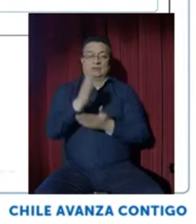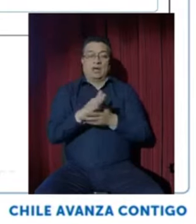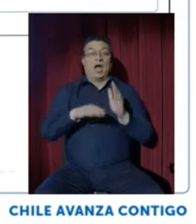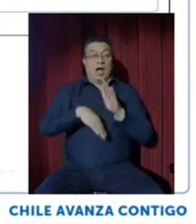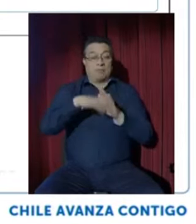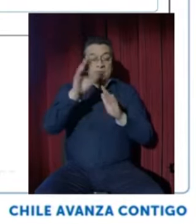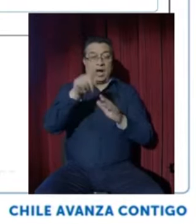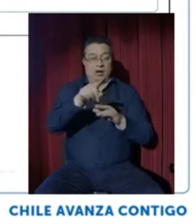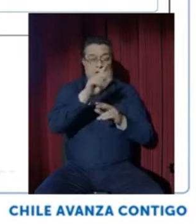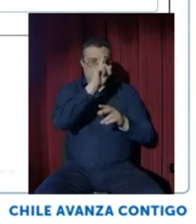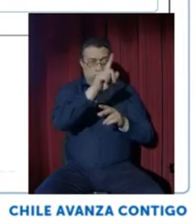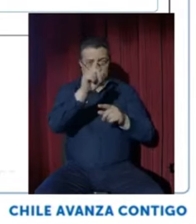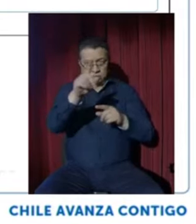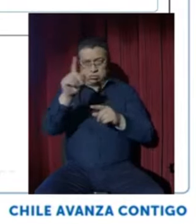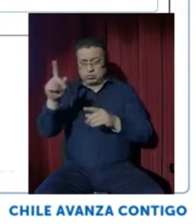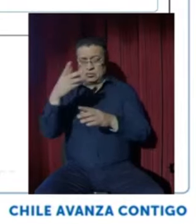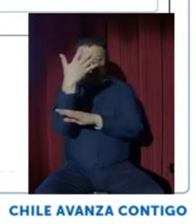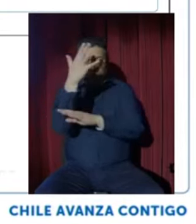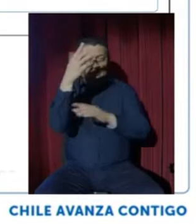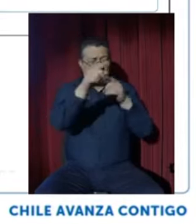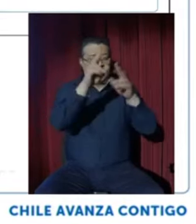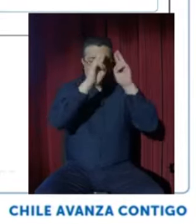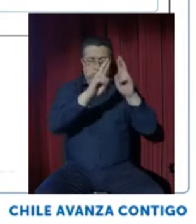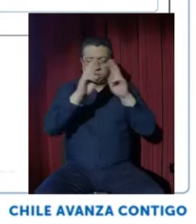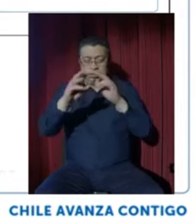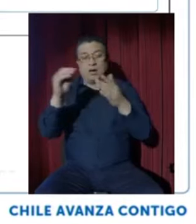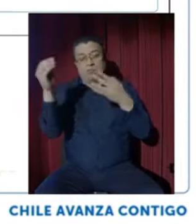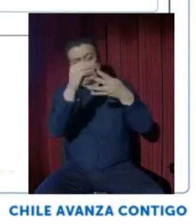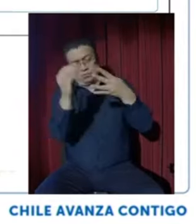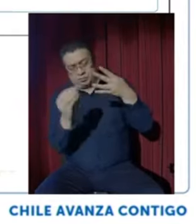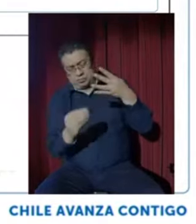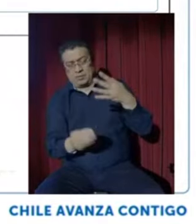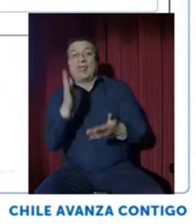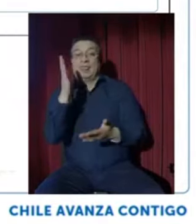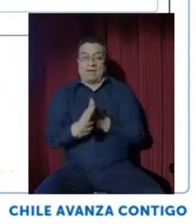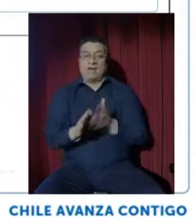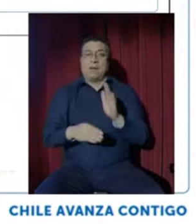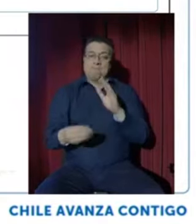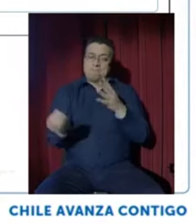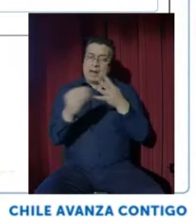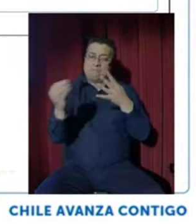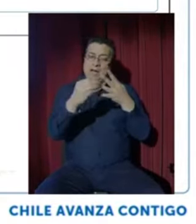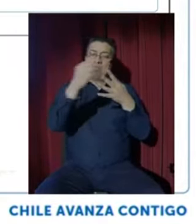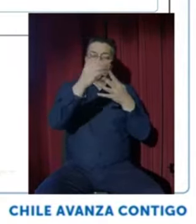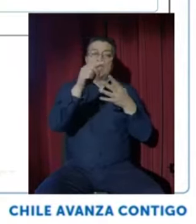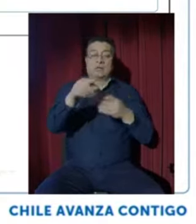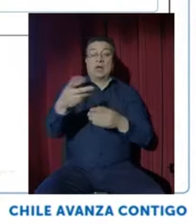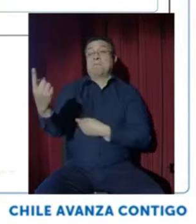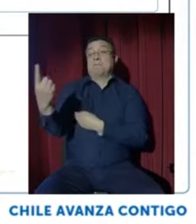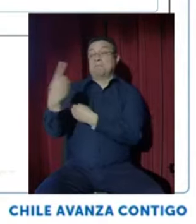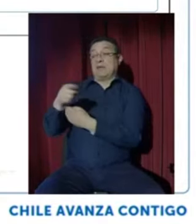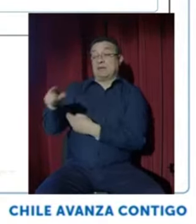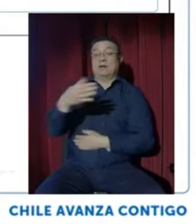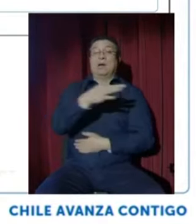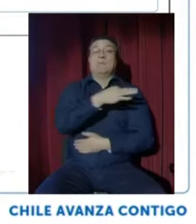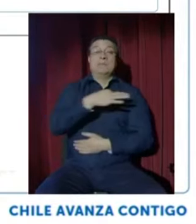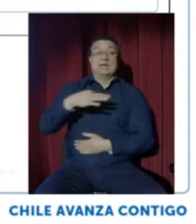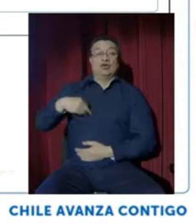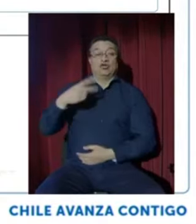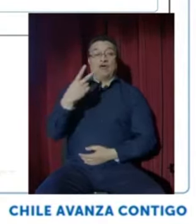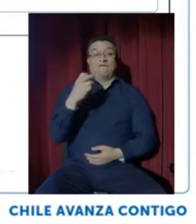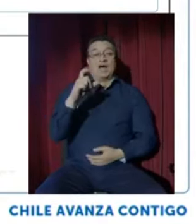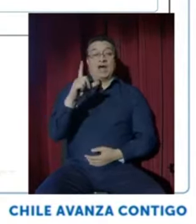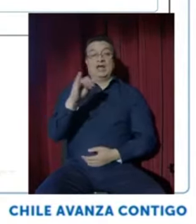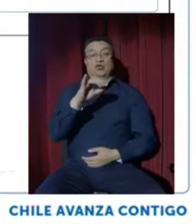especies que reconocer en el ámbito legislativo ahí tenemos una deuda y por encargo del ministro esteb Venezuela tenemos que sacar